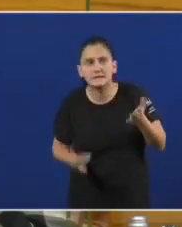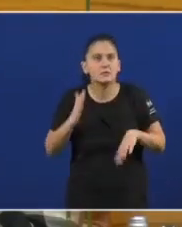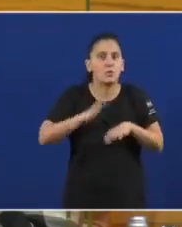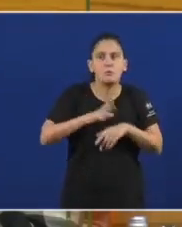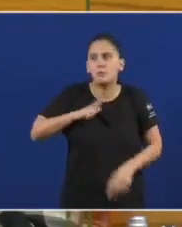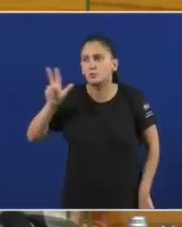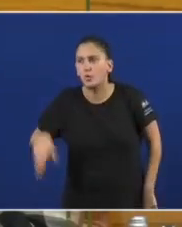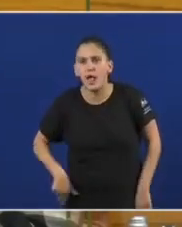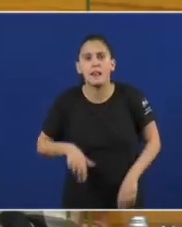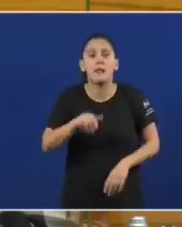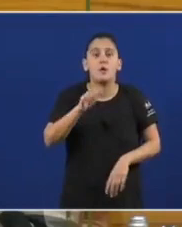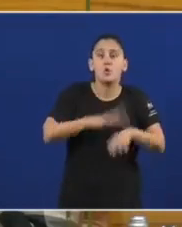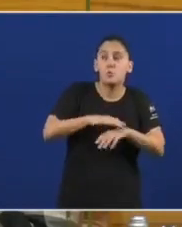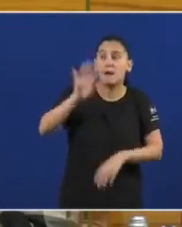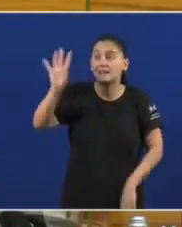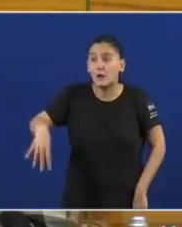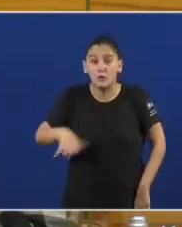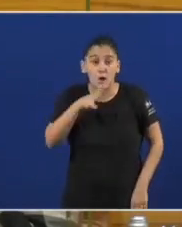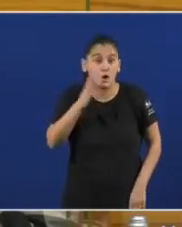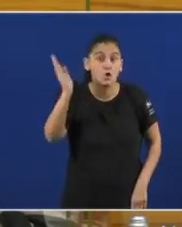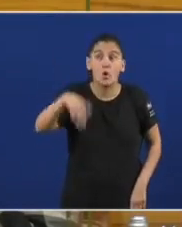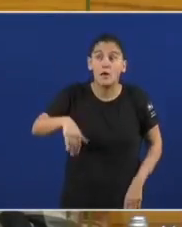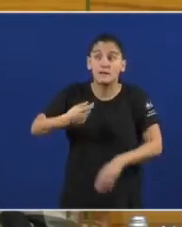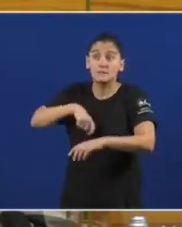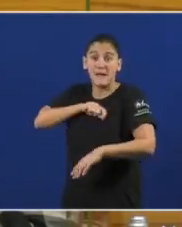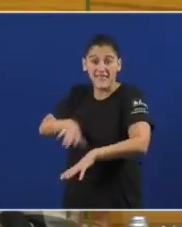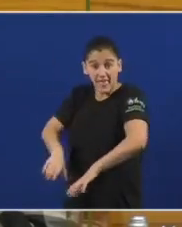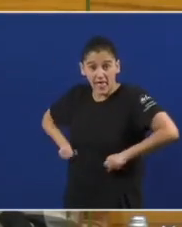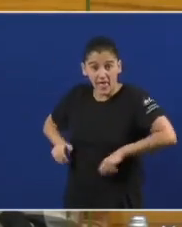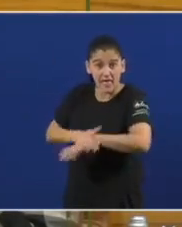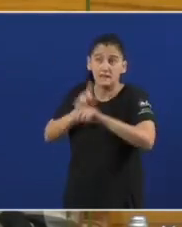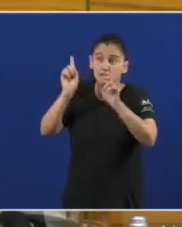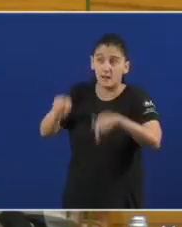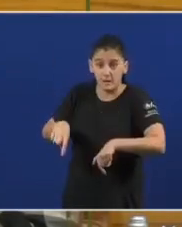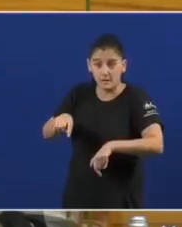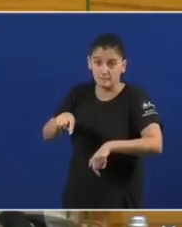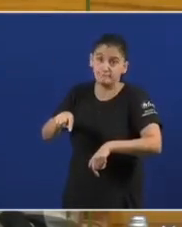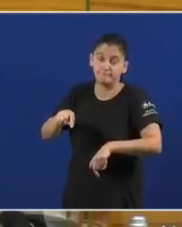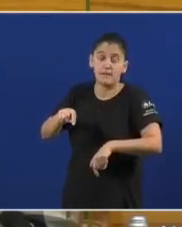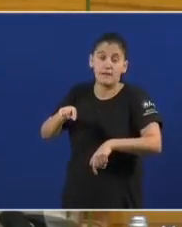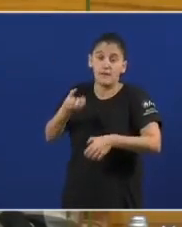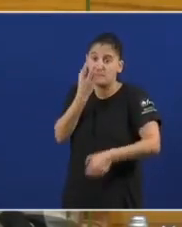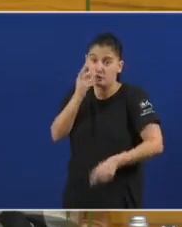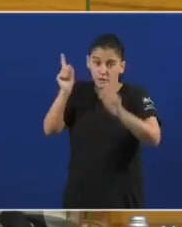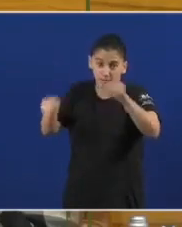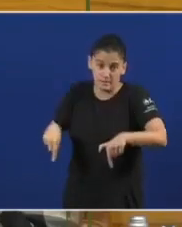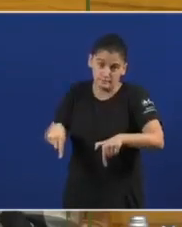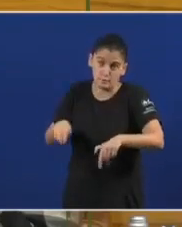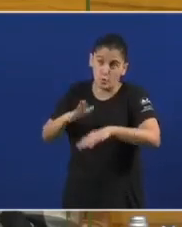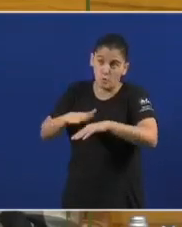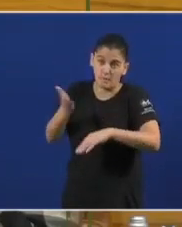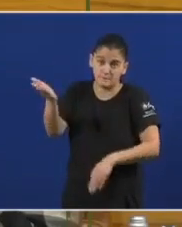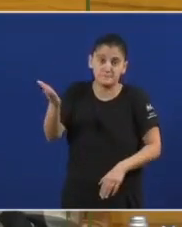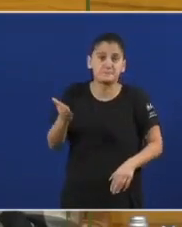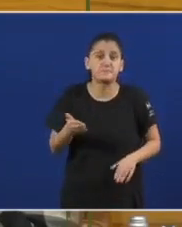culpa a Cataluña e agora, como non goberna o PP no Estado, tamén ten a Moncloa como comodín. É, desde logo, unha